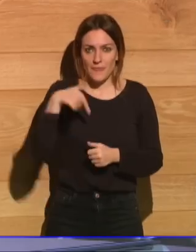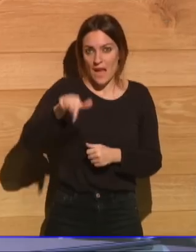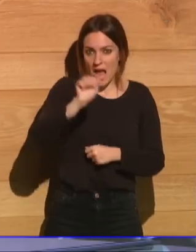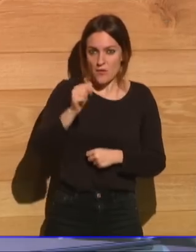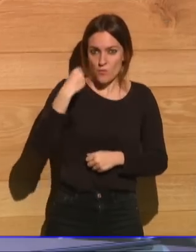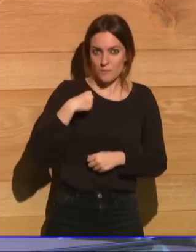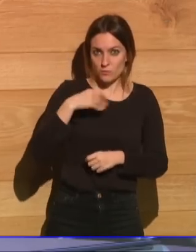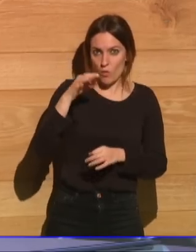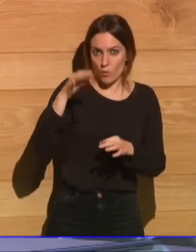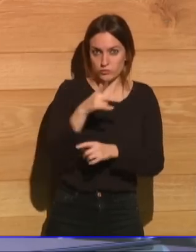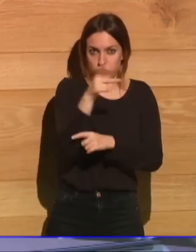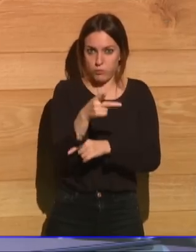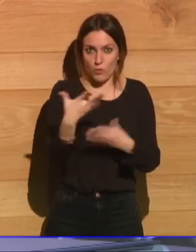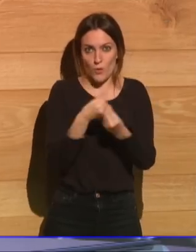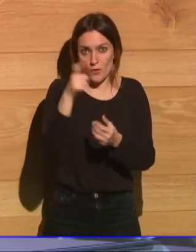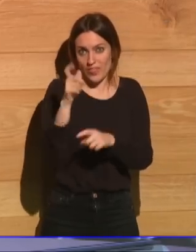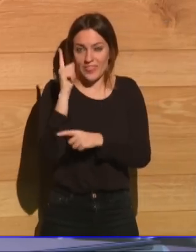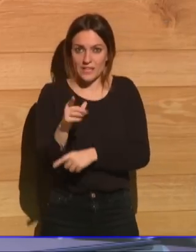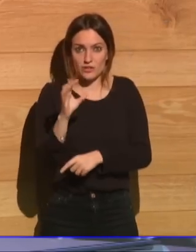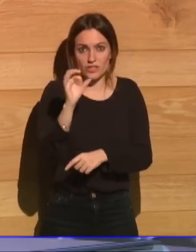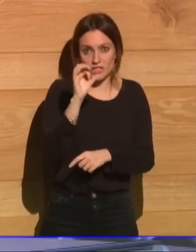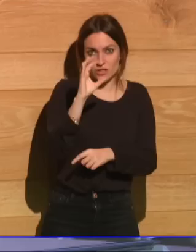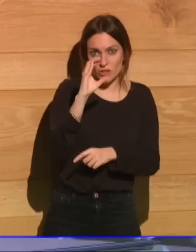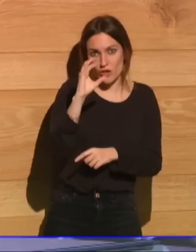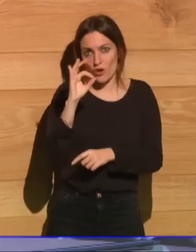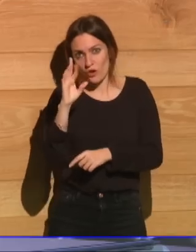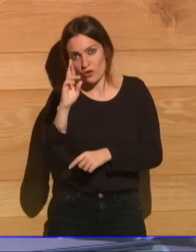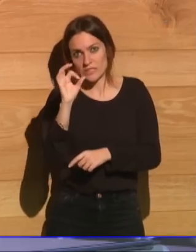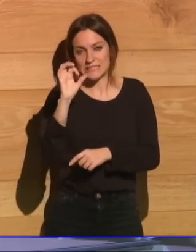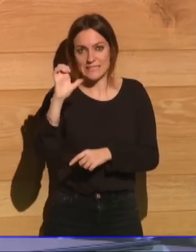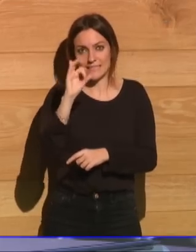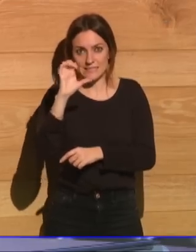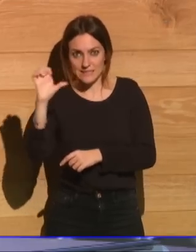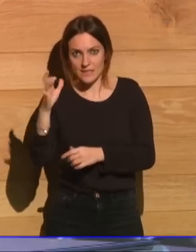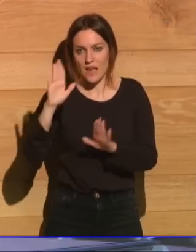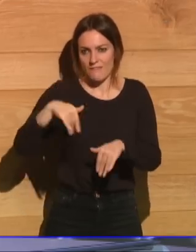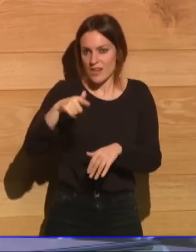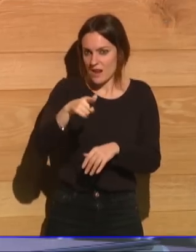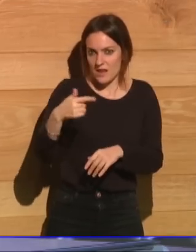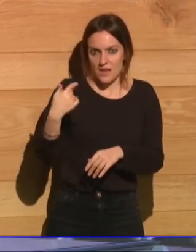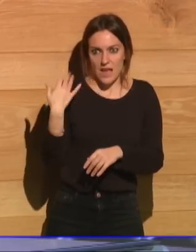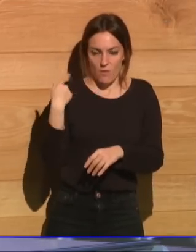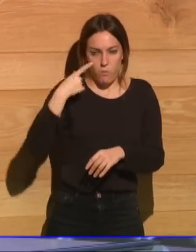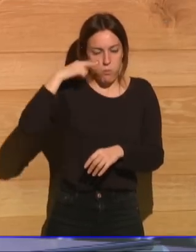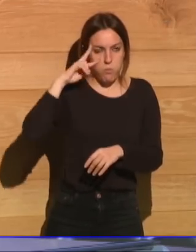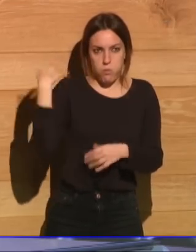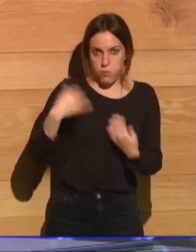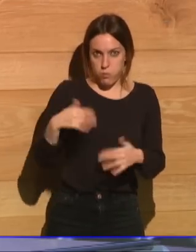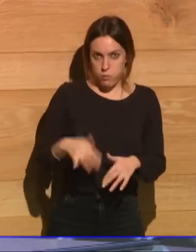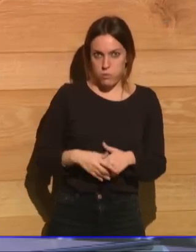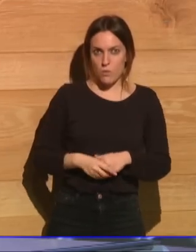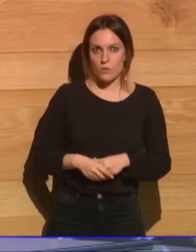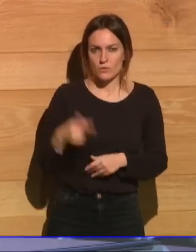año venía de rodar con Scorsese Taxi Driver y por fin hacía... Claro, ella era como una veterana de 55 años Claro, se lo sabía todo rodeada ya.